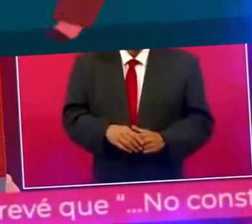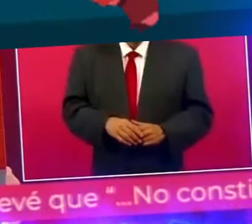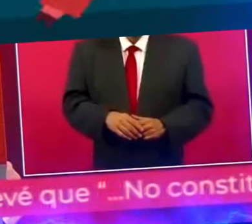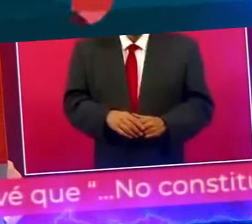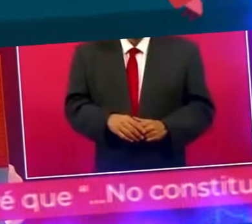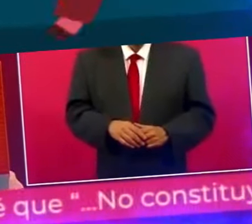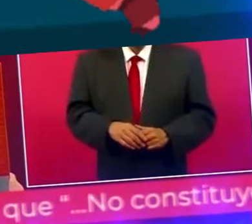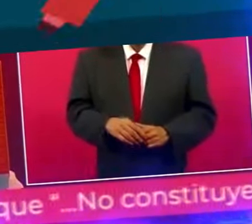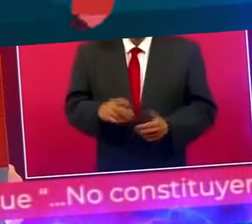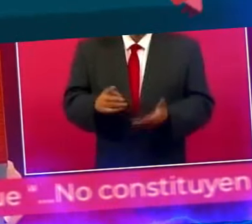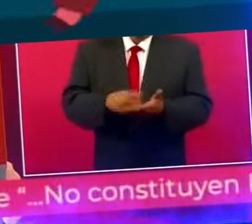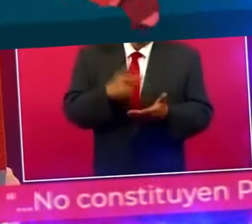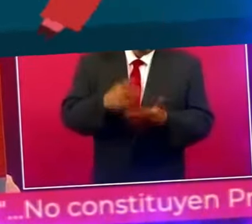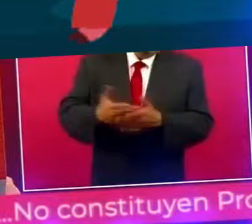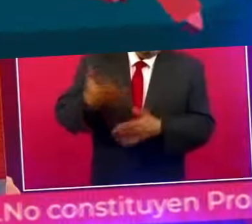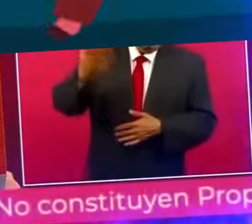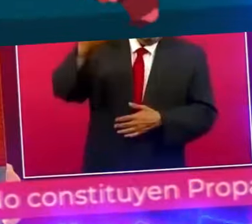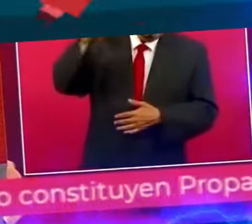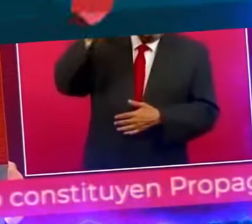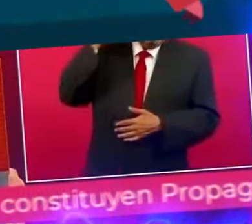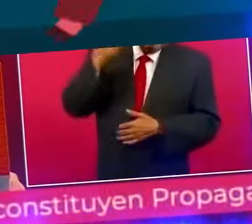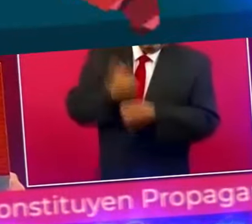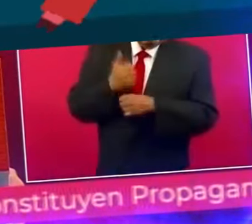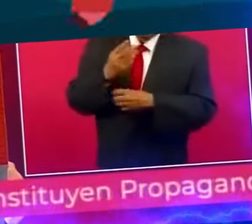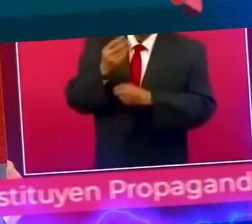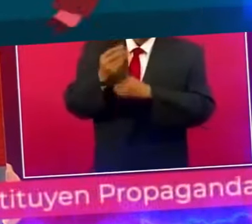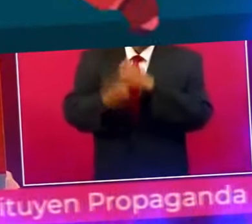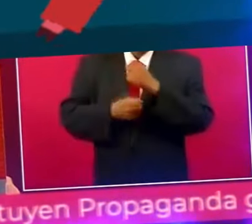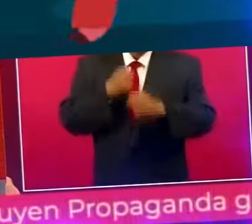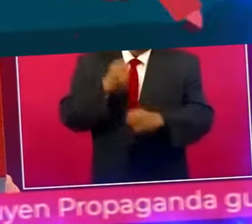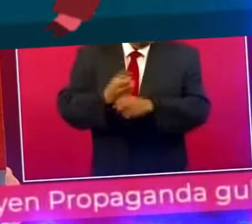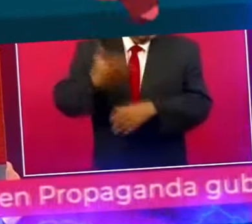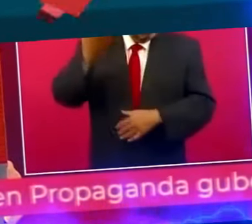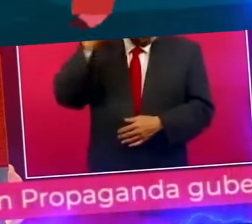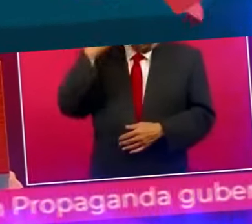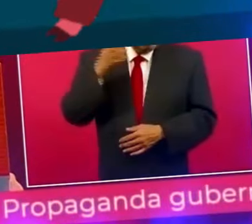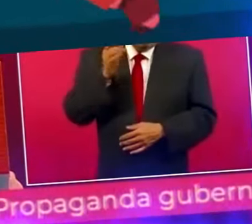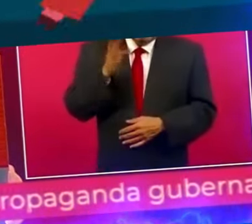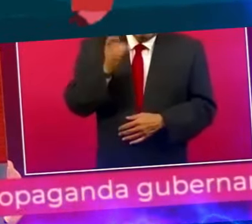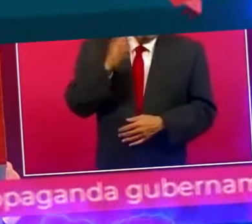Lo hemos padecido por años.